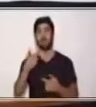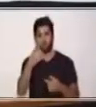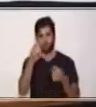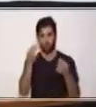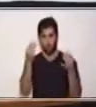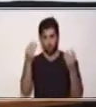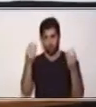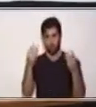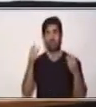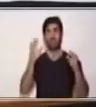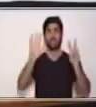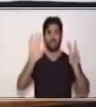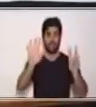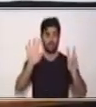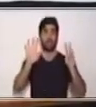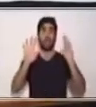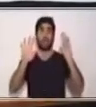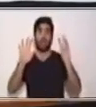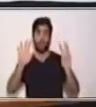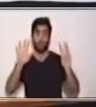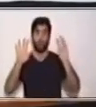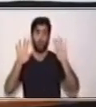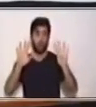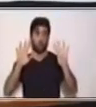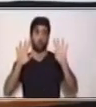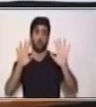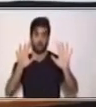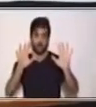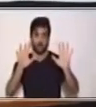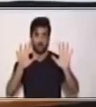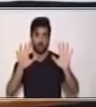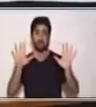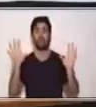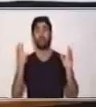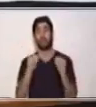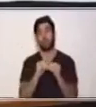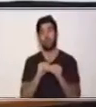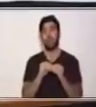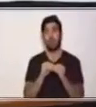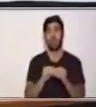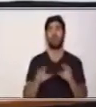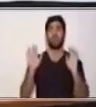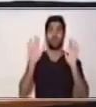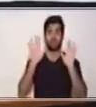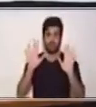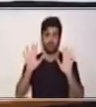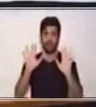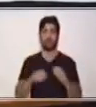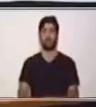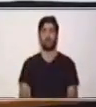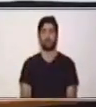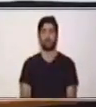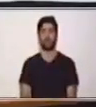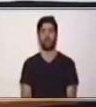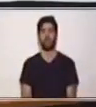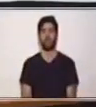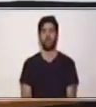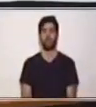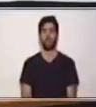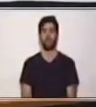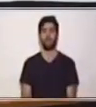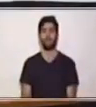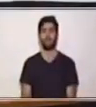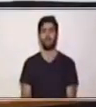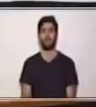3. Contemos, ¿cuánto es 7 más 3? En este caso, 7 más 3 sabemos que es